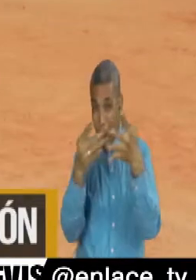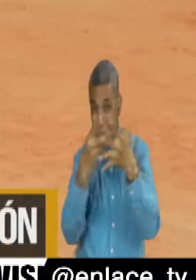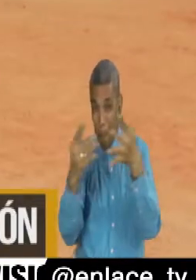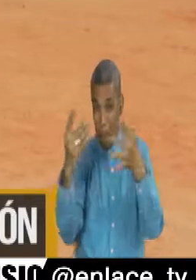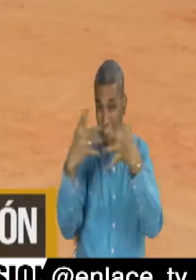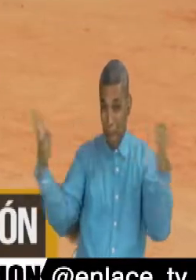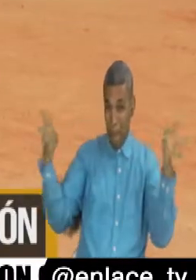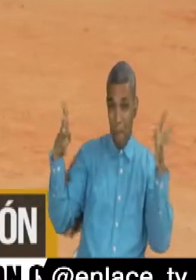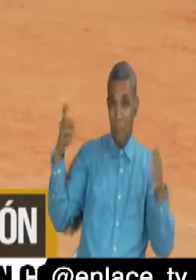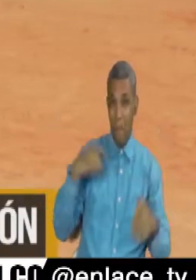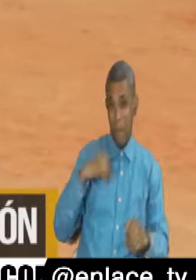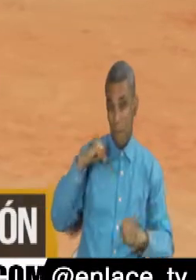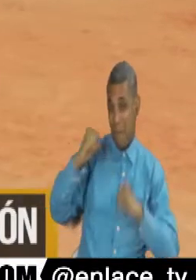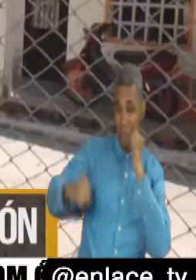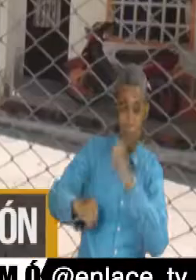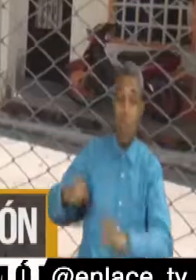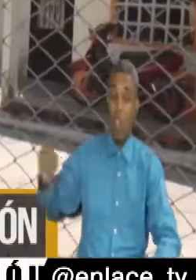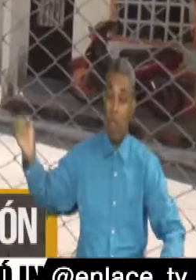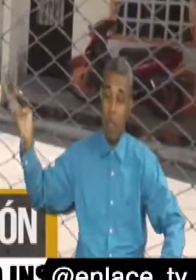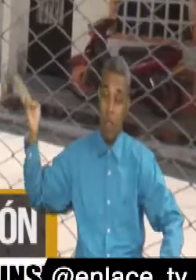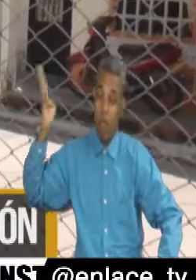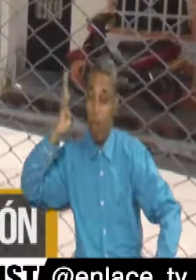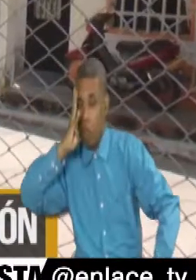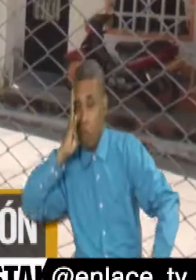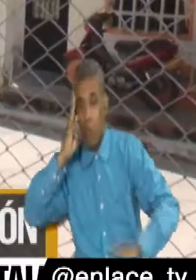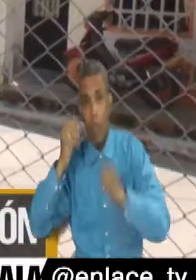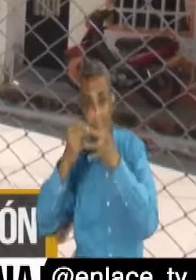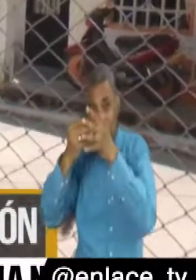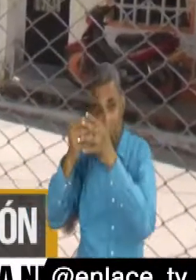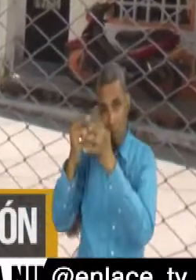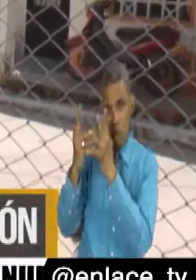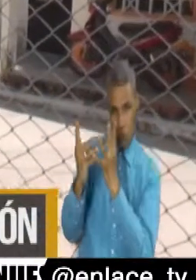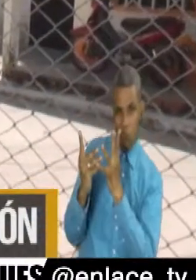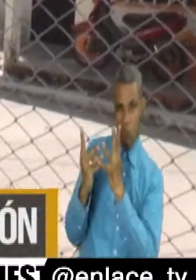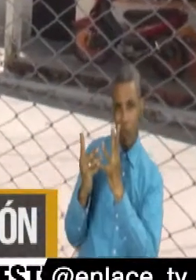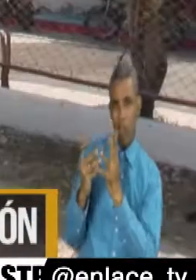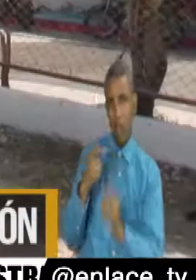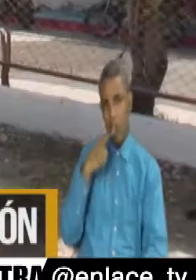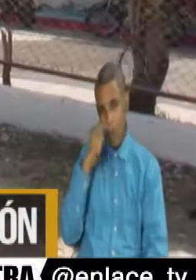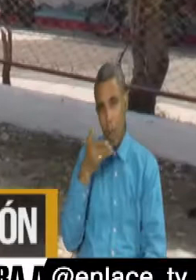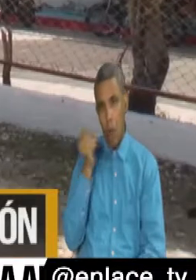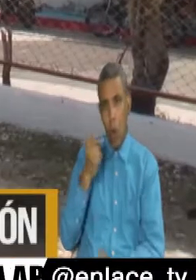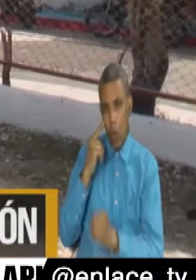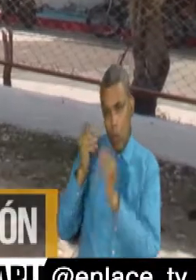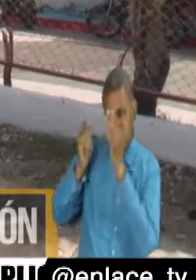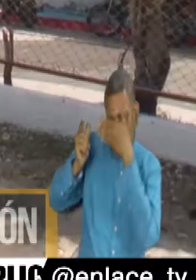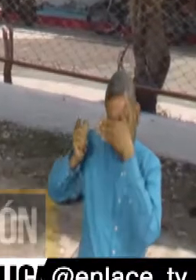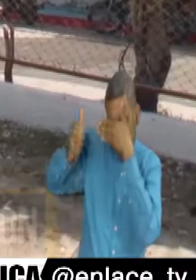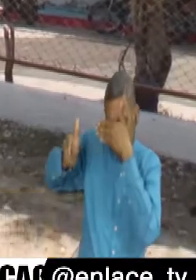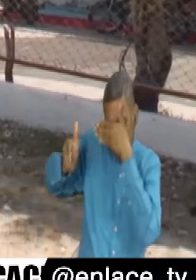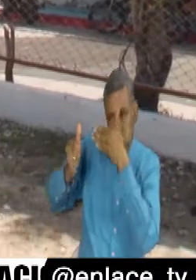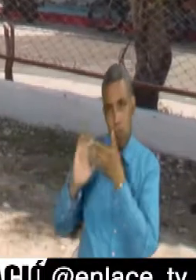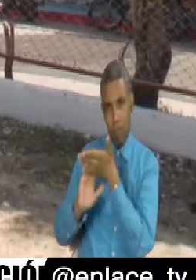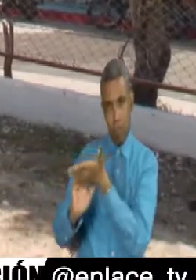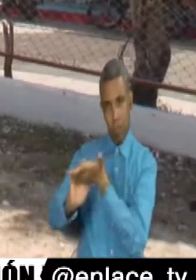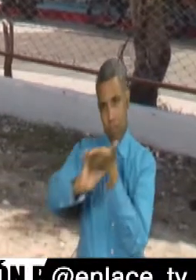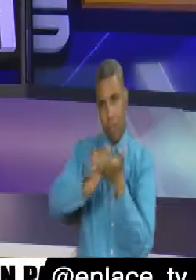altura. El amor por el deporte y contar con un buen escenario es lo que los ha llevado a continuar buscando recursos para su